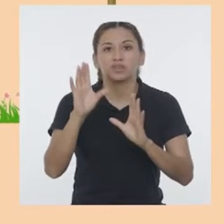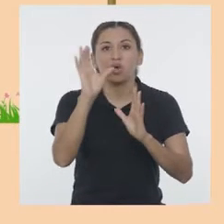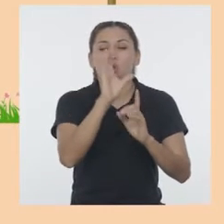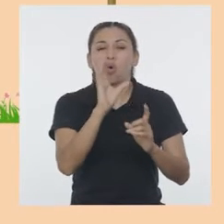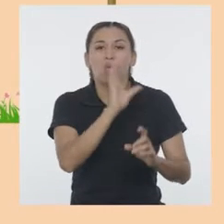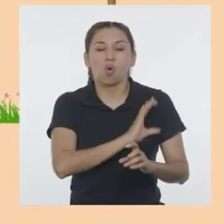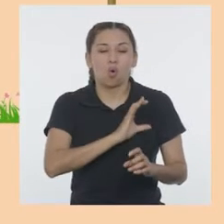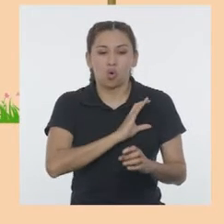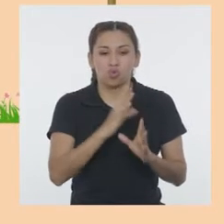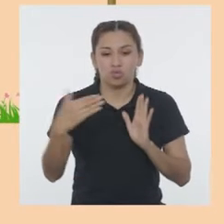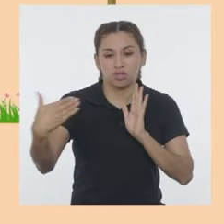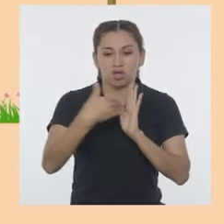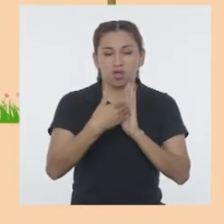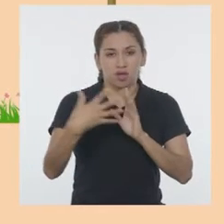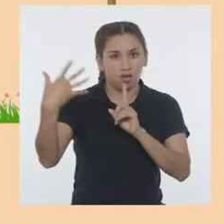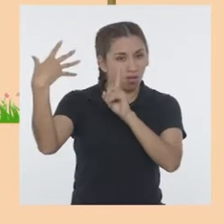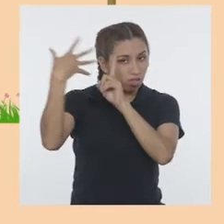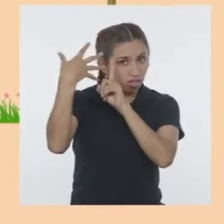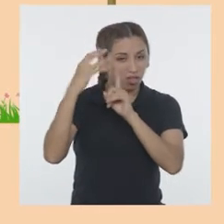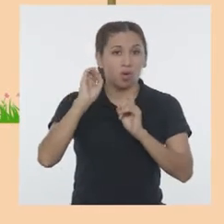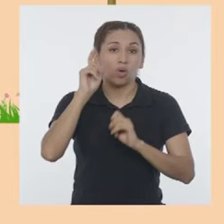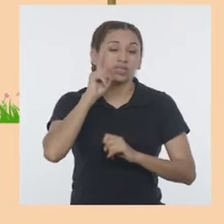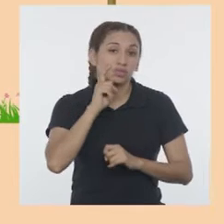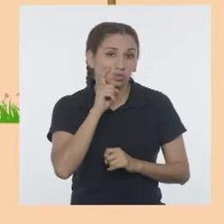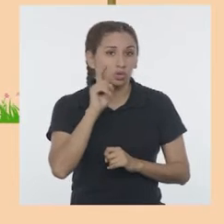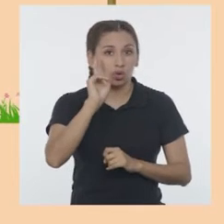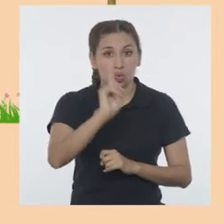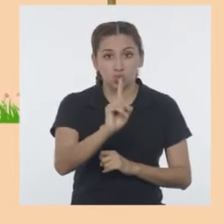contra la integridad física, psicológica y o